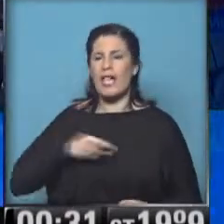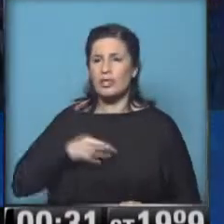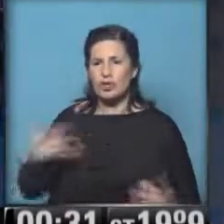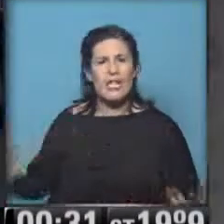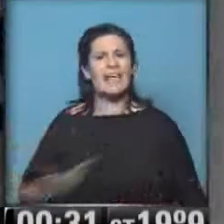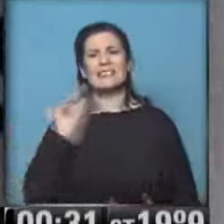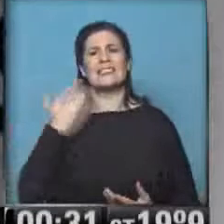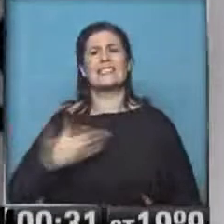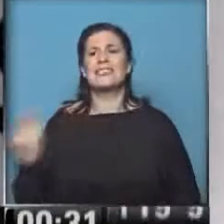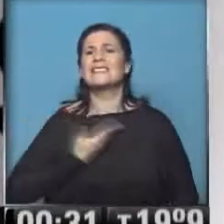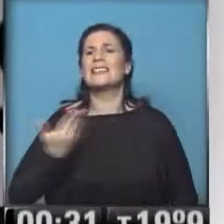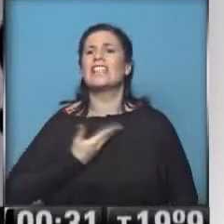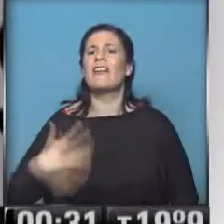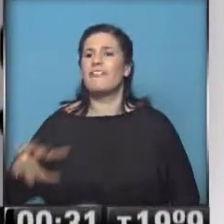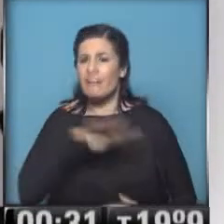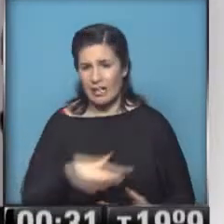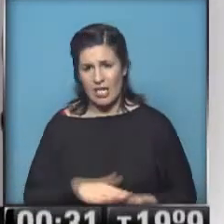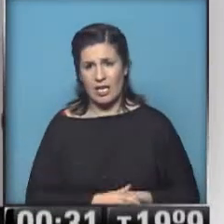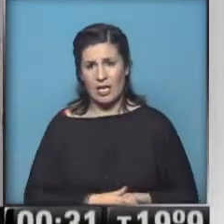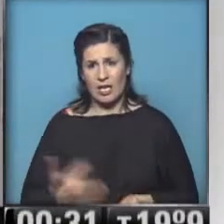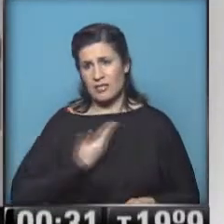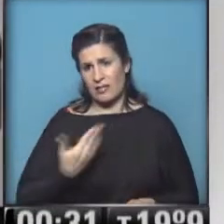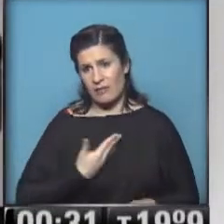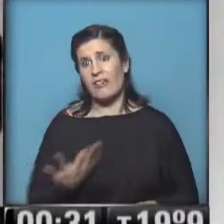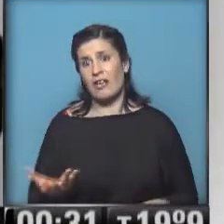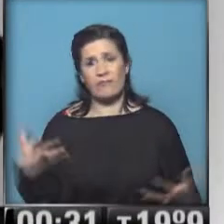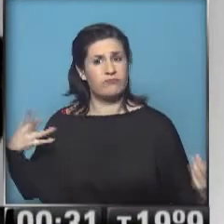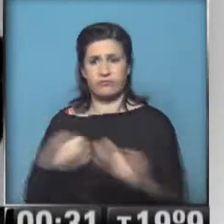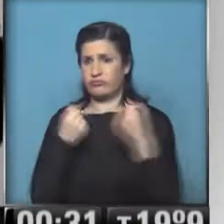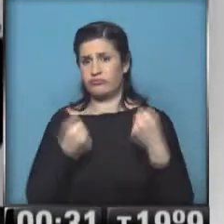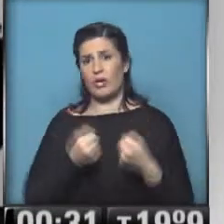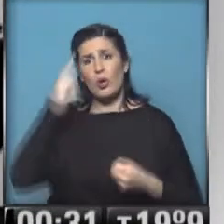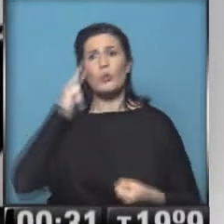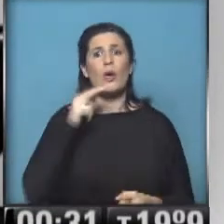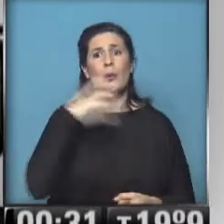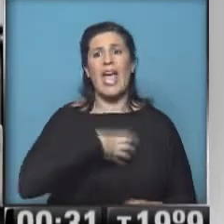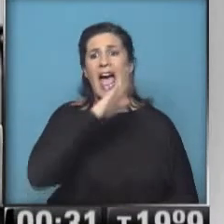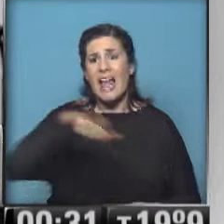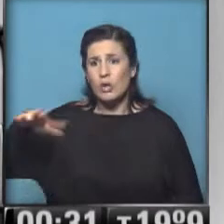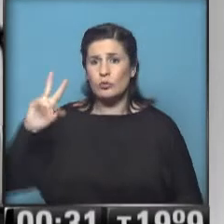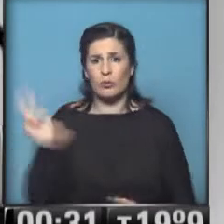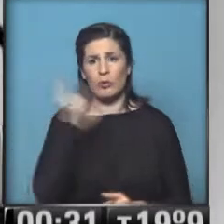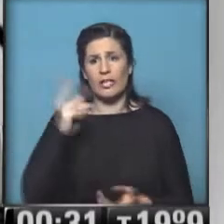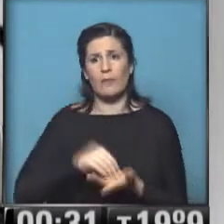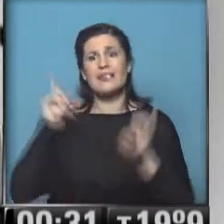una tragedia que le costó la vida a 9 alumnos de una escuela junto con su